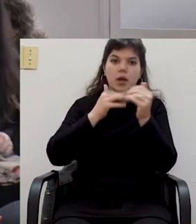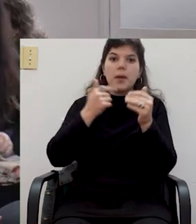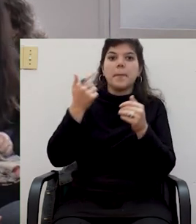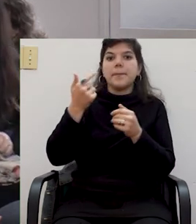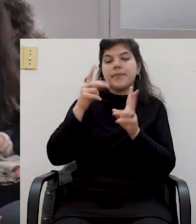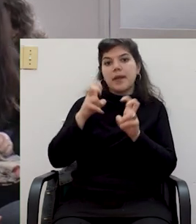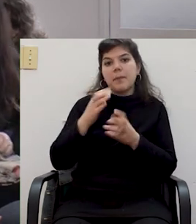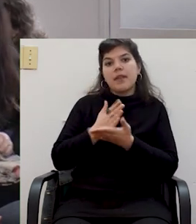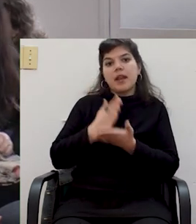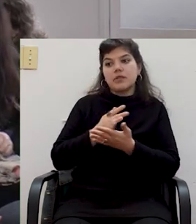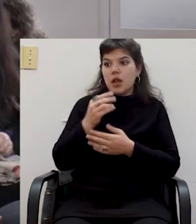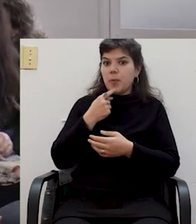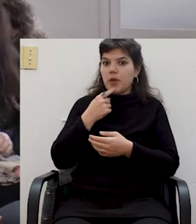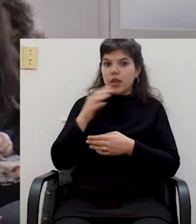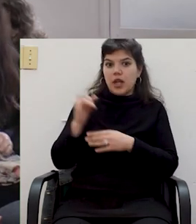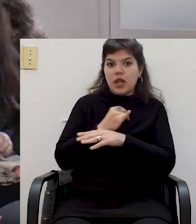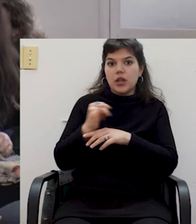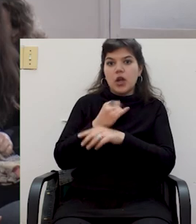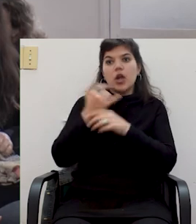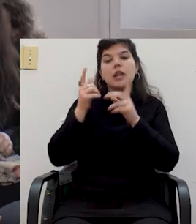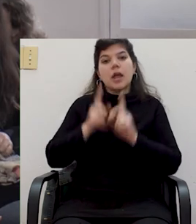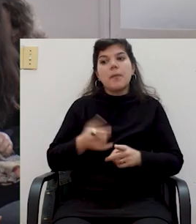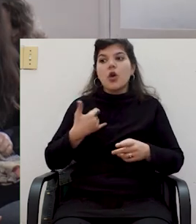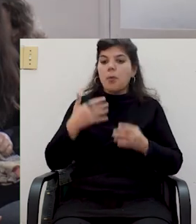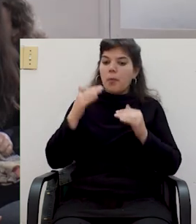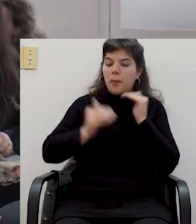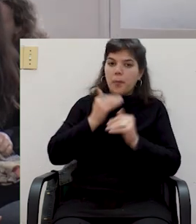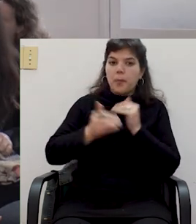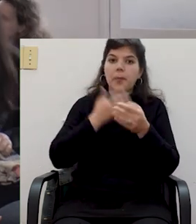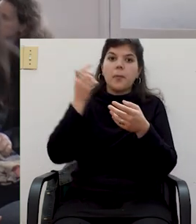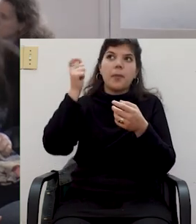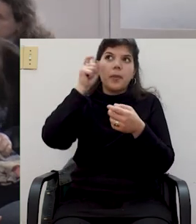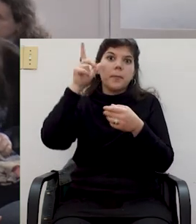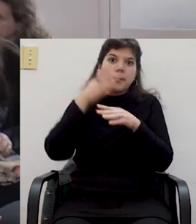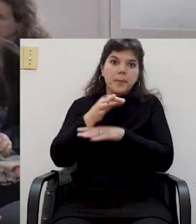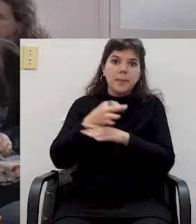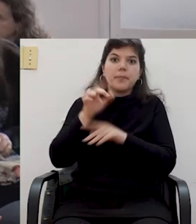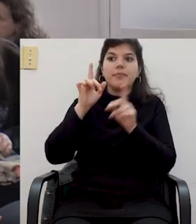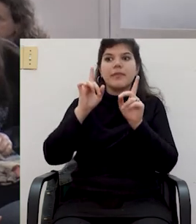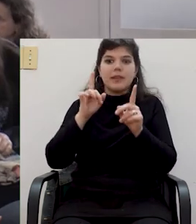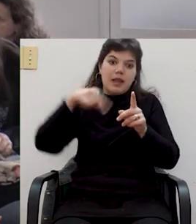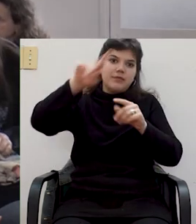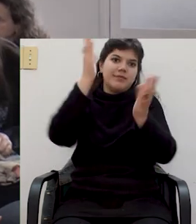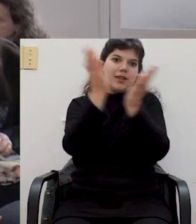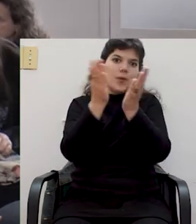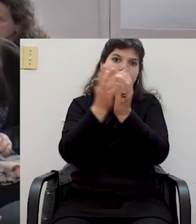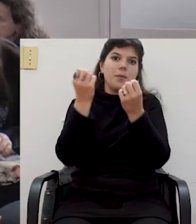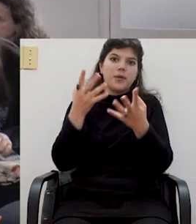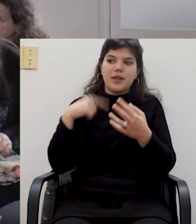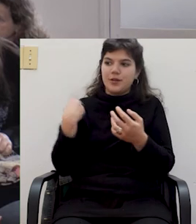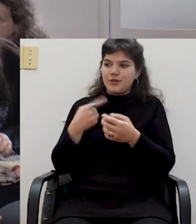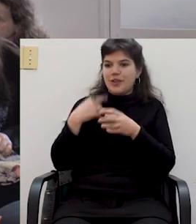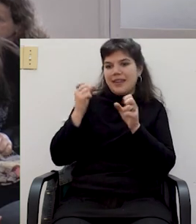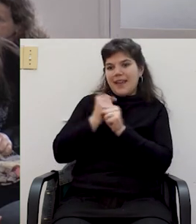políticas institucionales y atender trayectorias de formación, sobre todo en esto pienso trayectorias estudiantiles, porque como trabajadores igual capaz que tenemos un vínculo